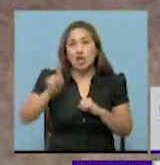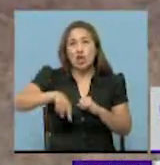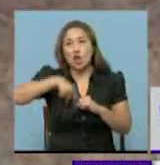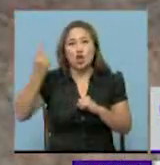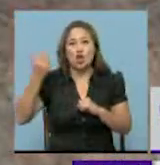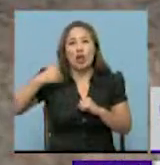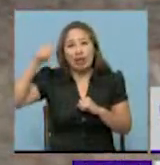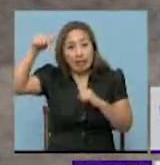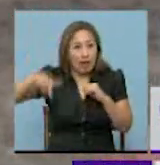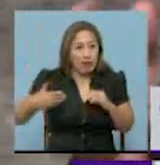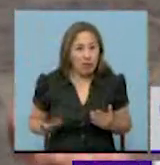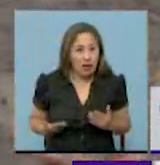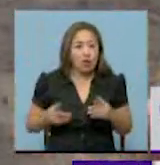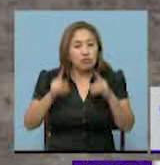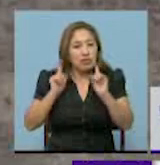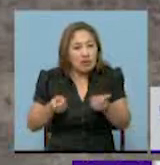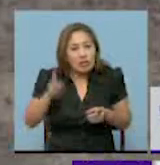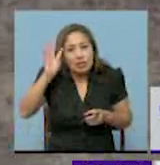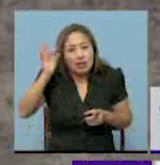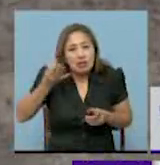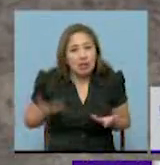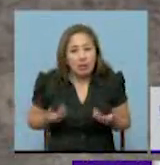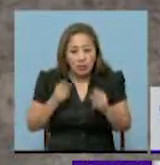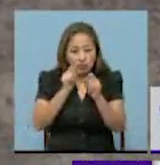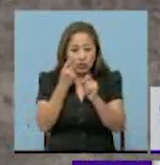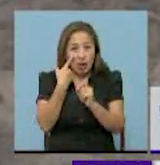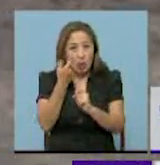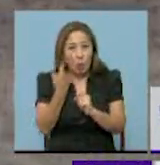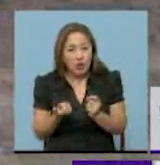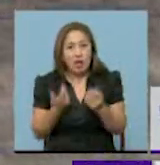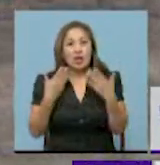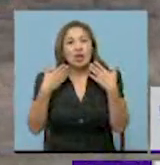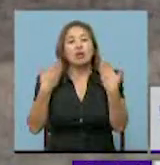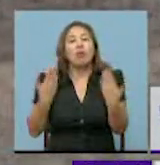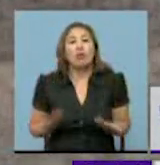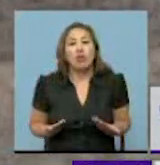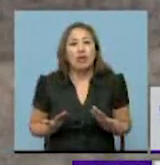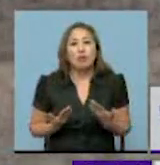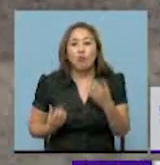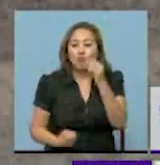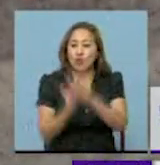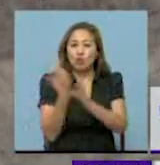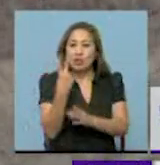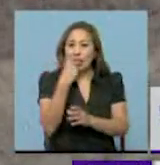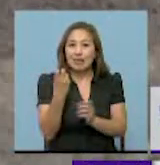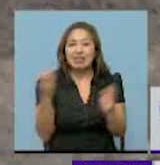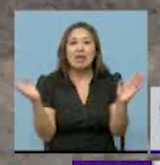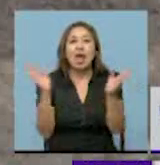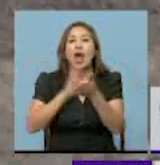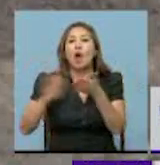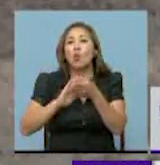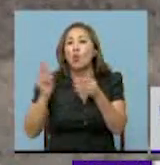lado de la Argentina, pero también hemos descubierto que podemos ser potencia en energías renovables. Y